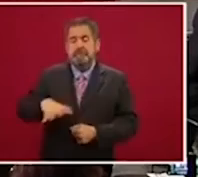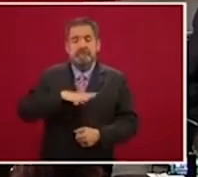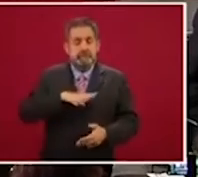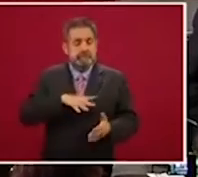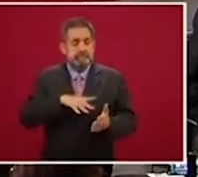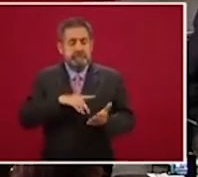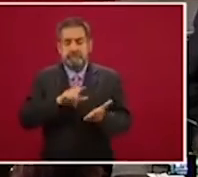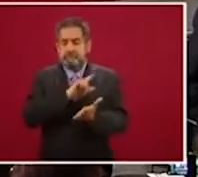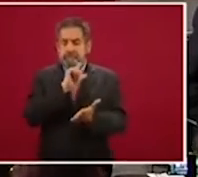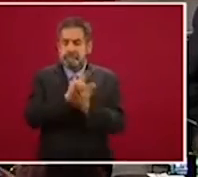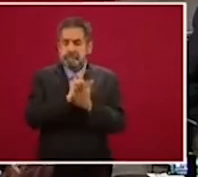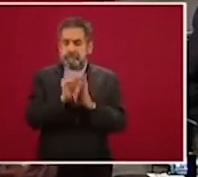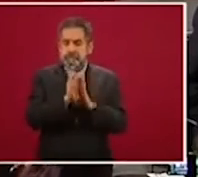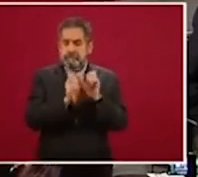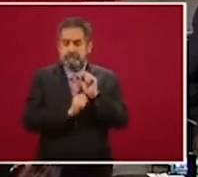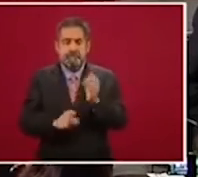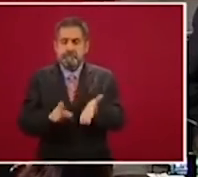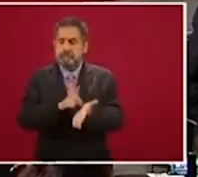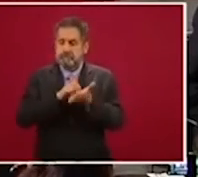todos